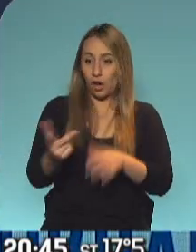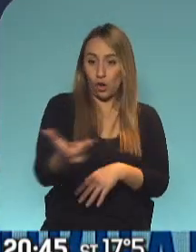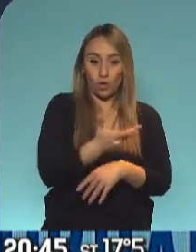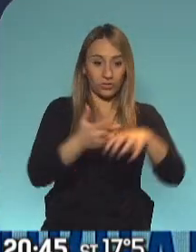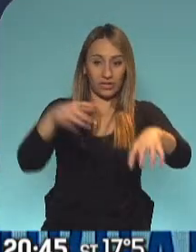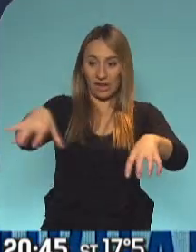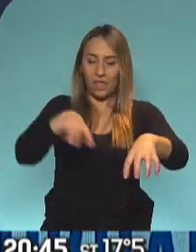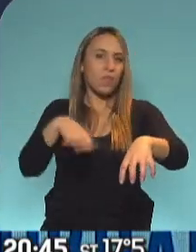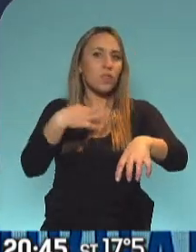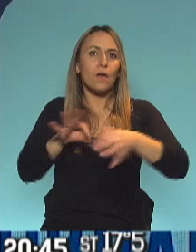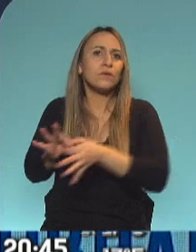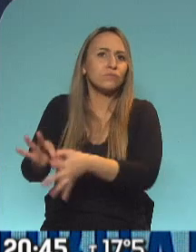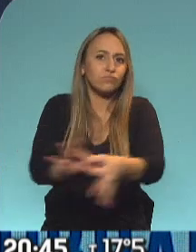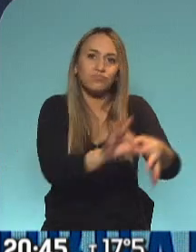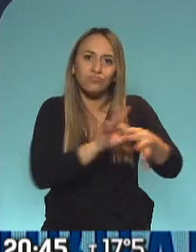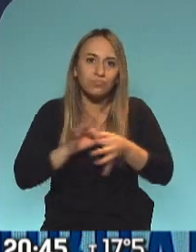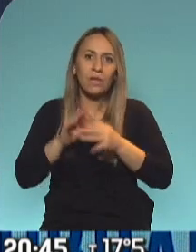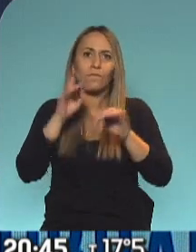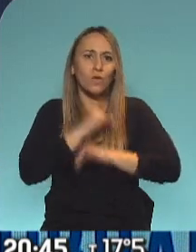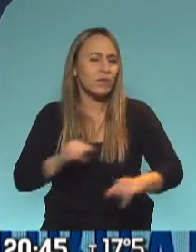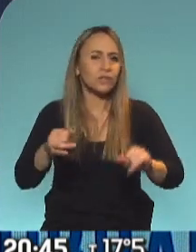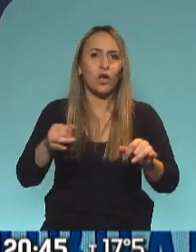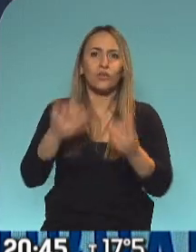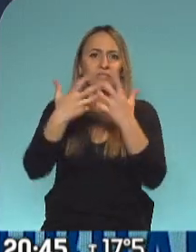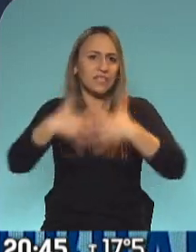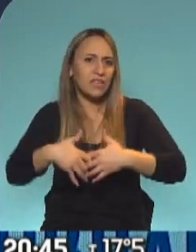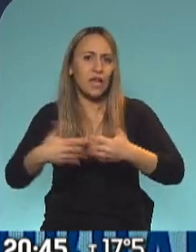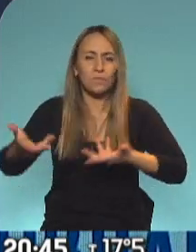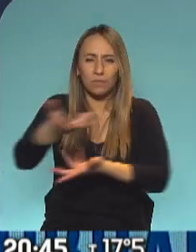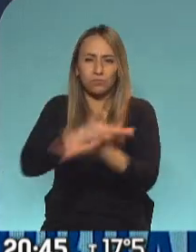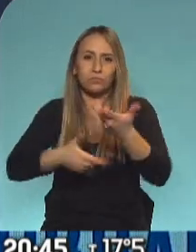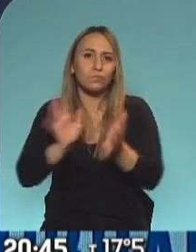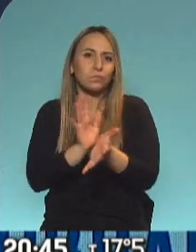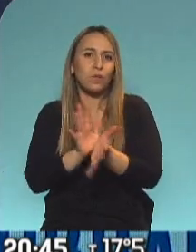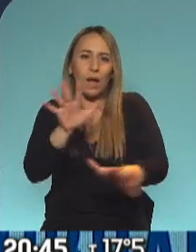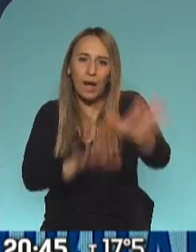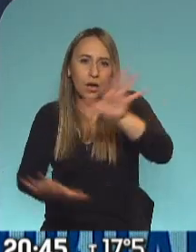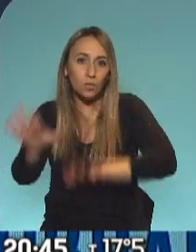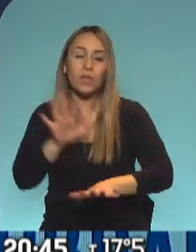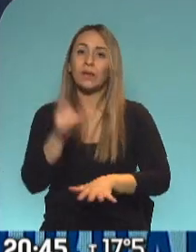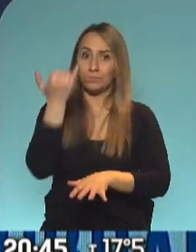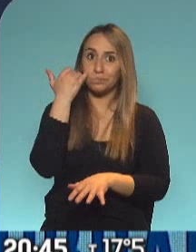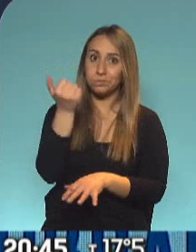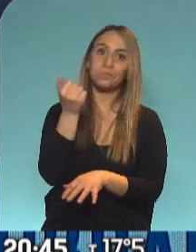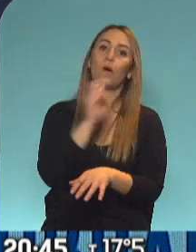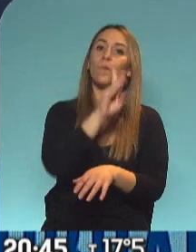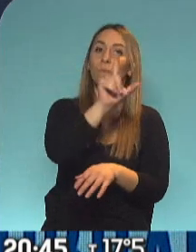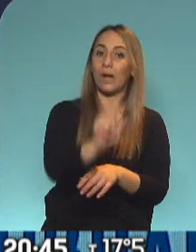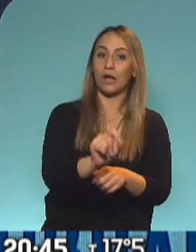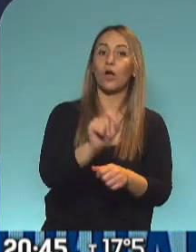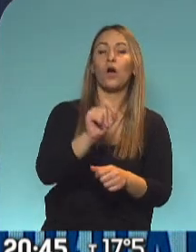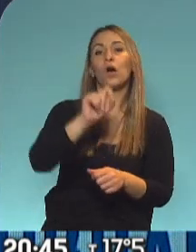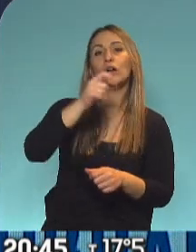Eso comenzó a lograrse el viernes, de hecho, que los principales bancos, Santander, Galicia, Itaú, comenzaron a poder